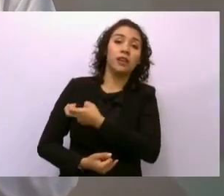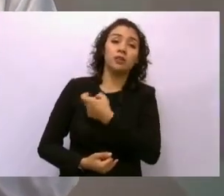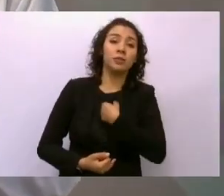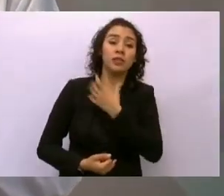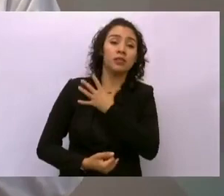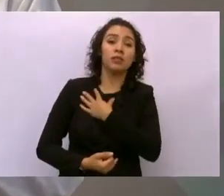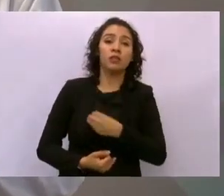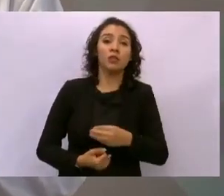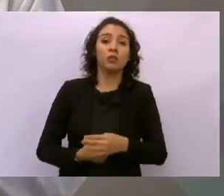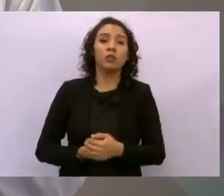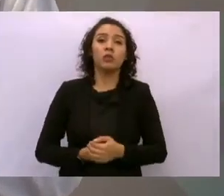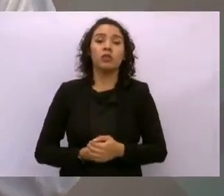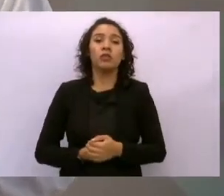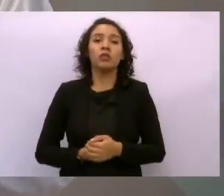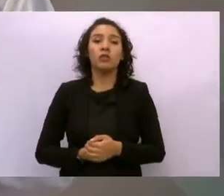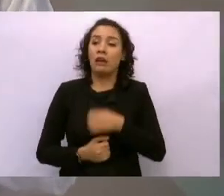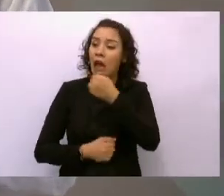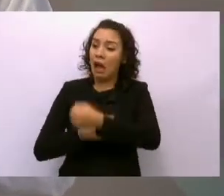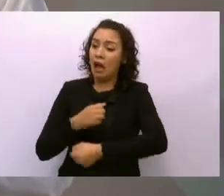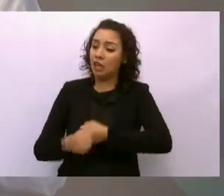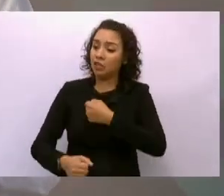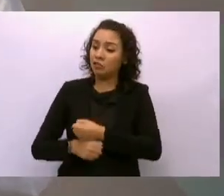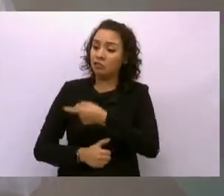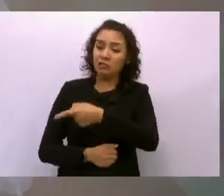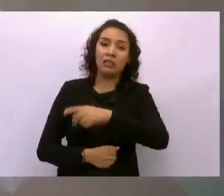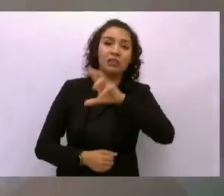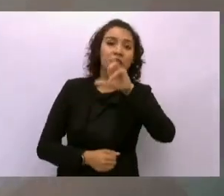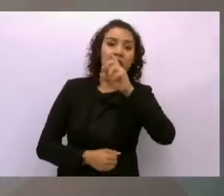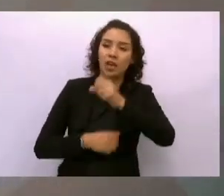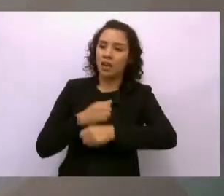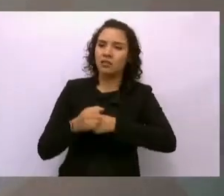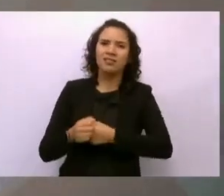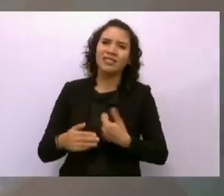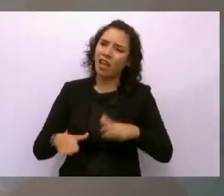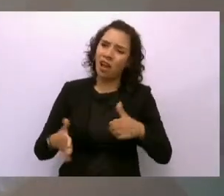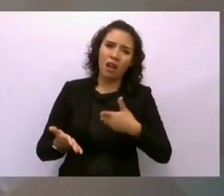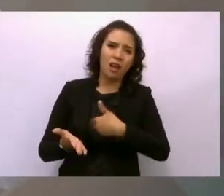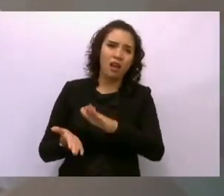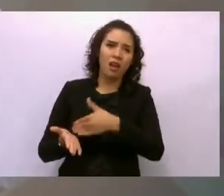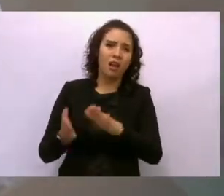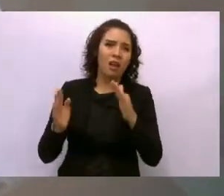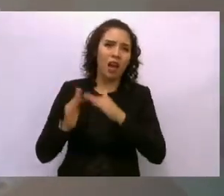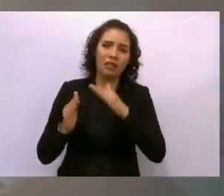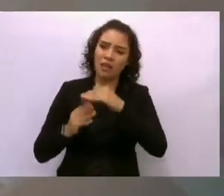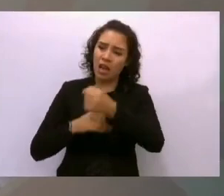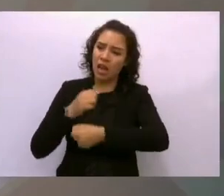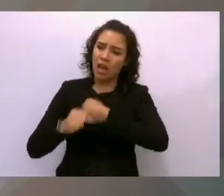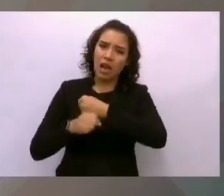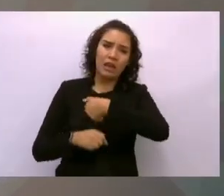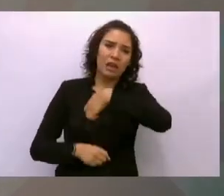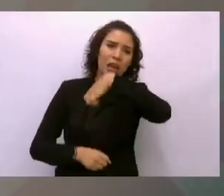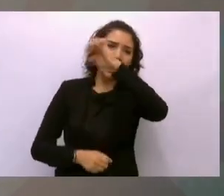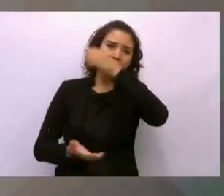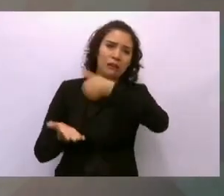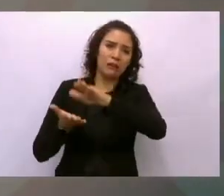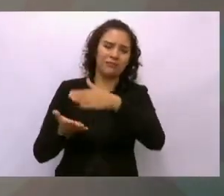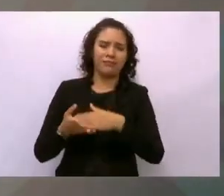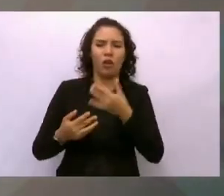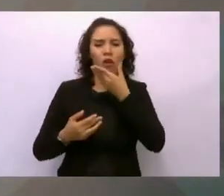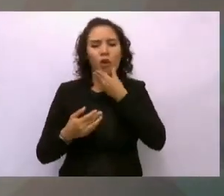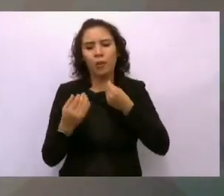porque estaba cumpliendo 30 años y no se iba de la casa. Y el juez